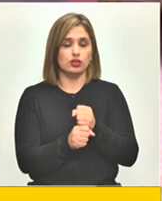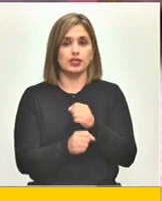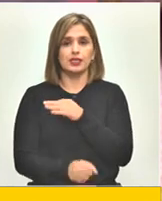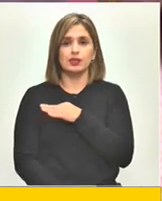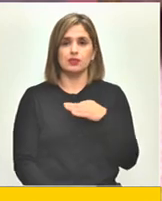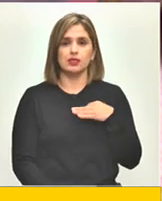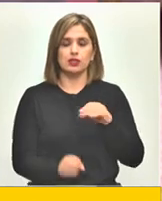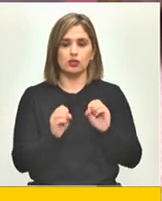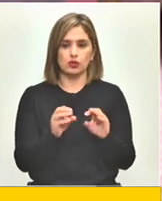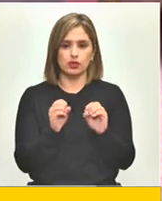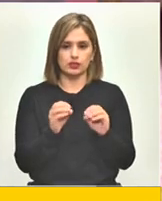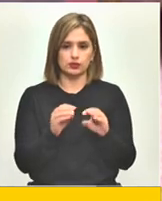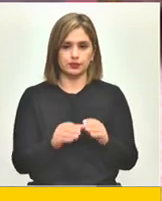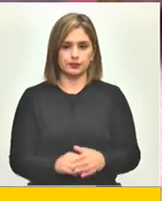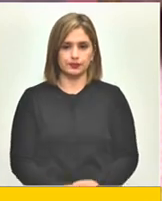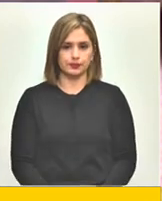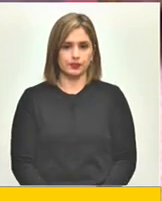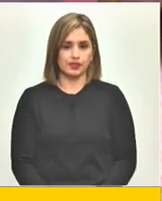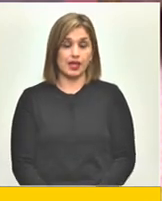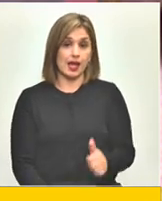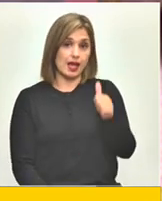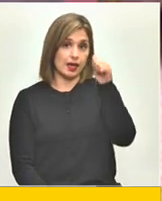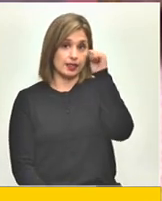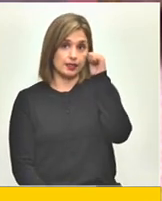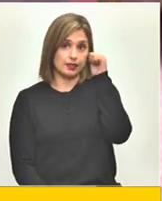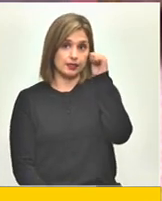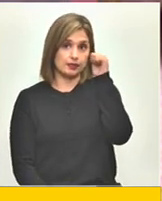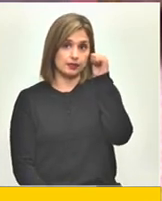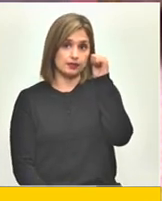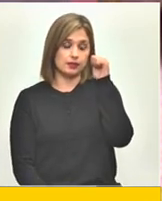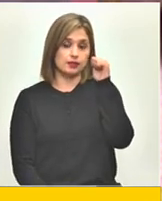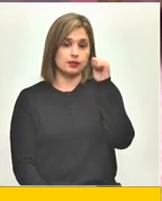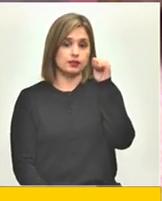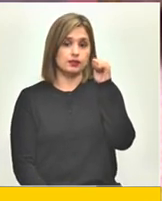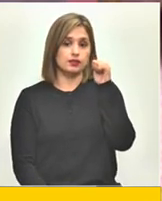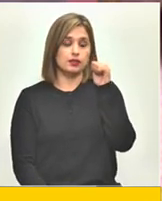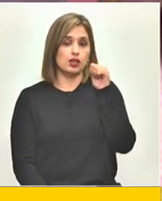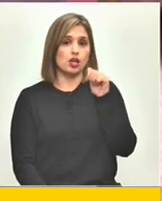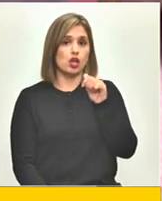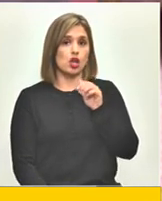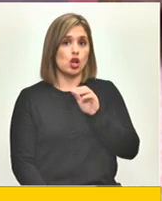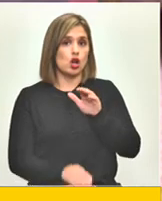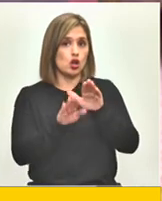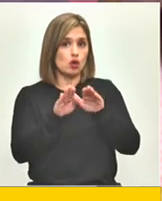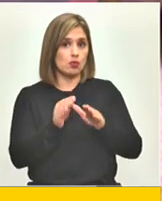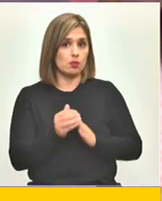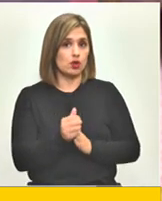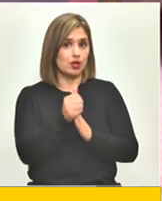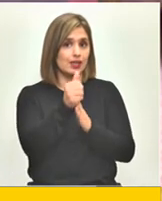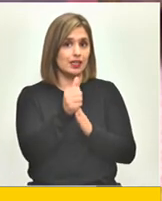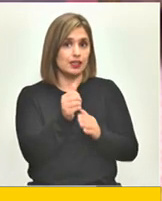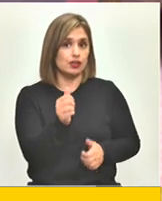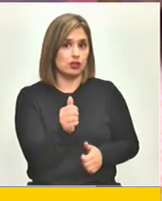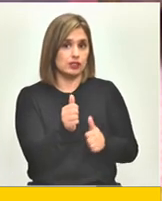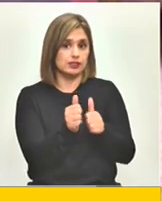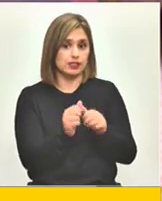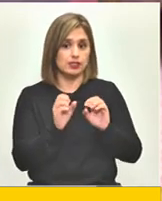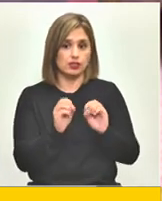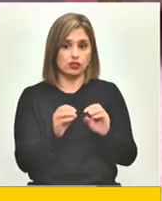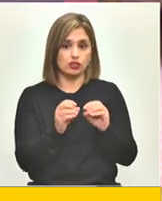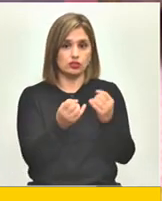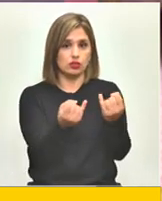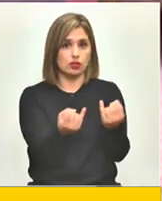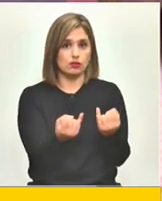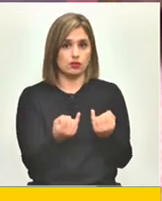de Educación el día de ayer de palabra de los mismos dirigentes de los asistentes de la educación nos